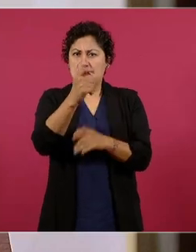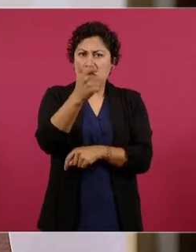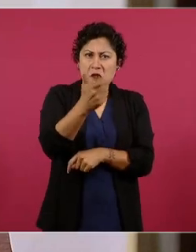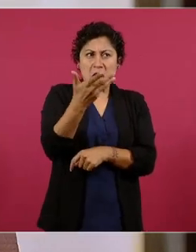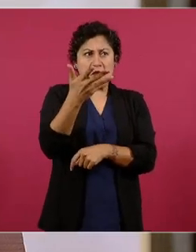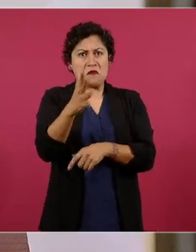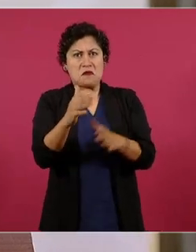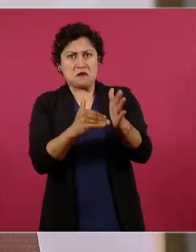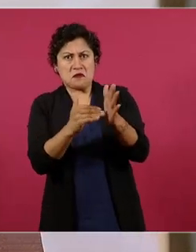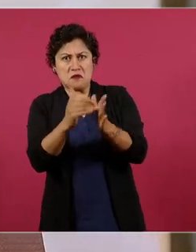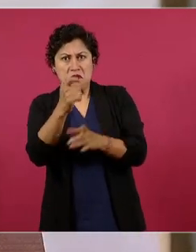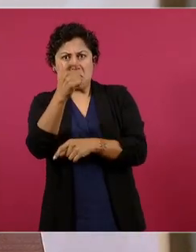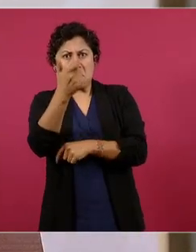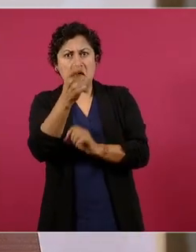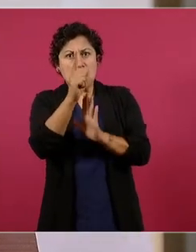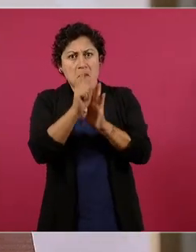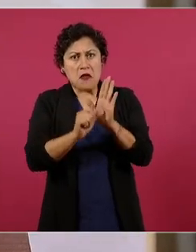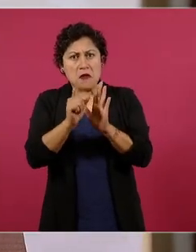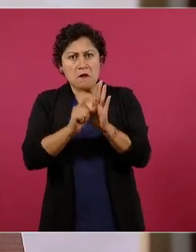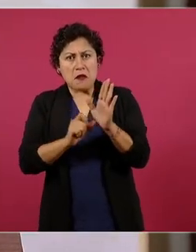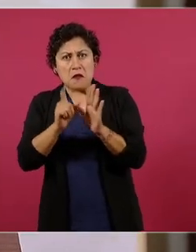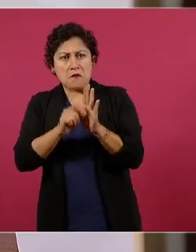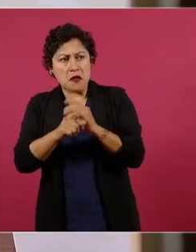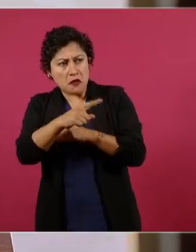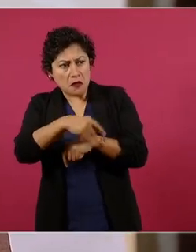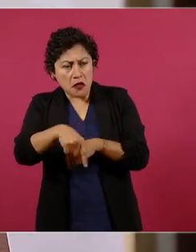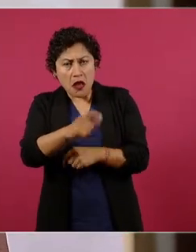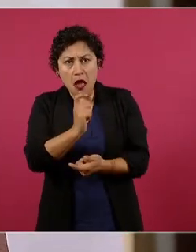10 millones de pesos mensuales.